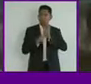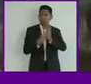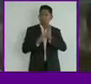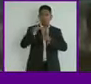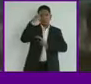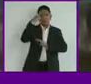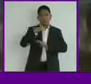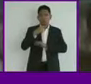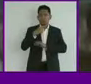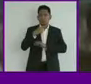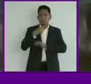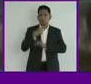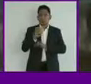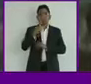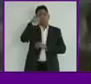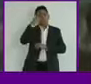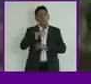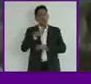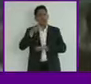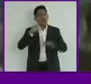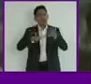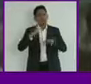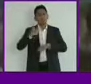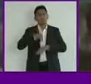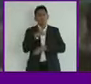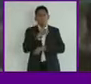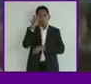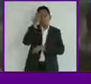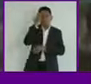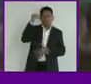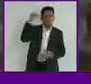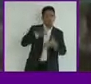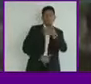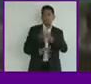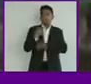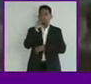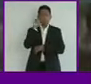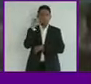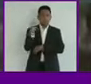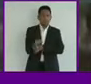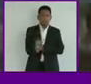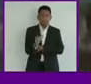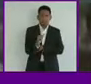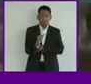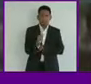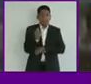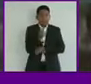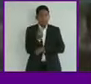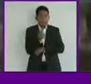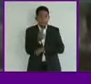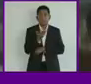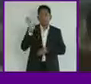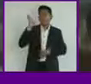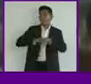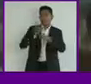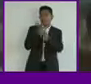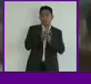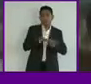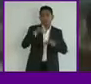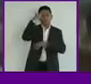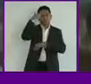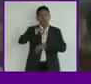acerca del tema y desafortunadamente, gracias a esa falta de información o ese desinterés,